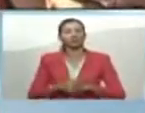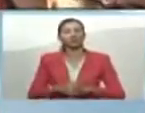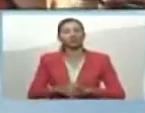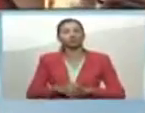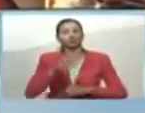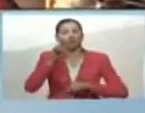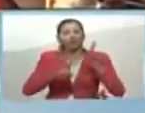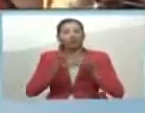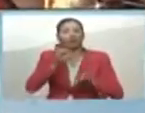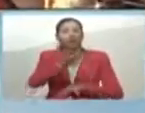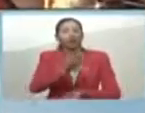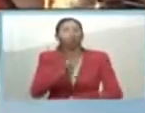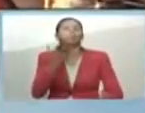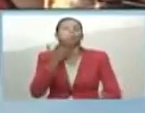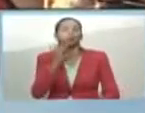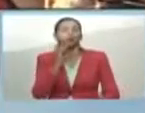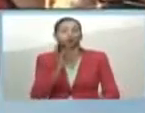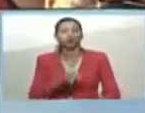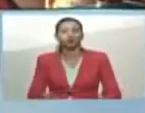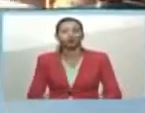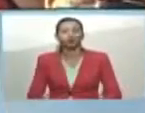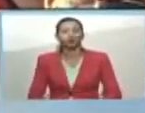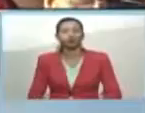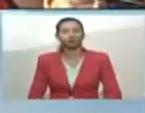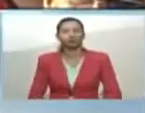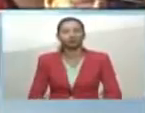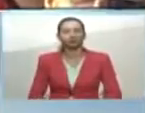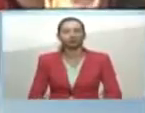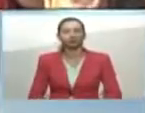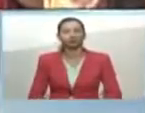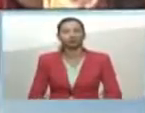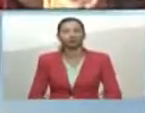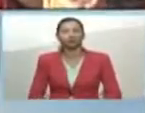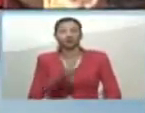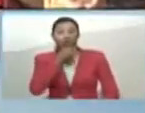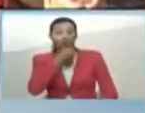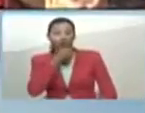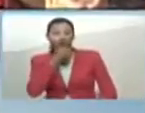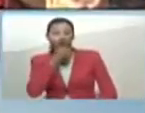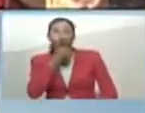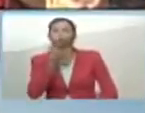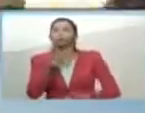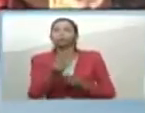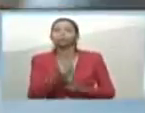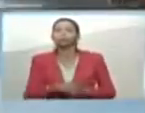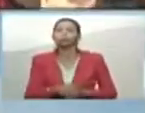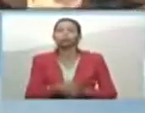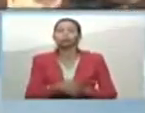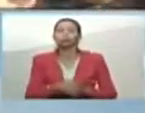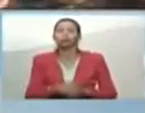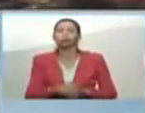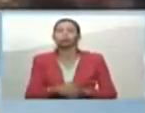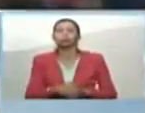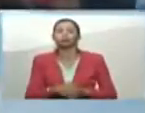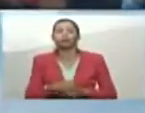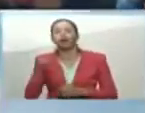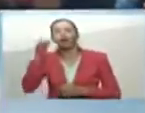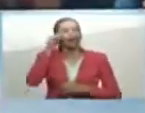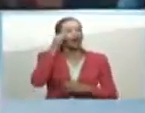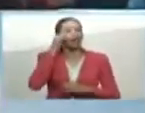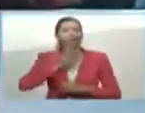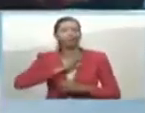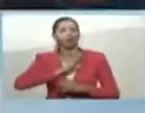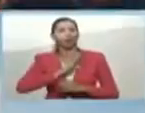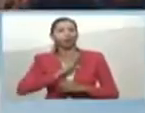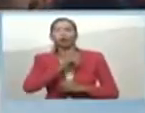estados, por ejemplo, estamos cubriendo los comunicadores sociales, ¿con qué? Con cámaras de la oligarquía, y es cuando a ellos les